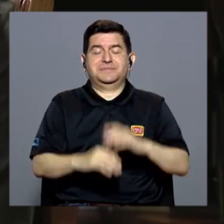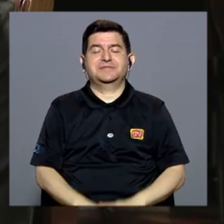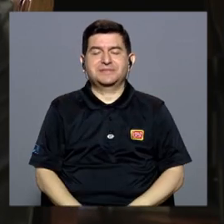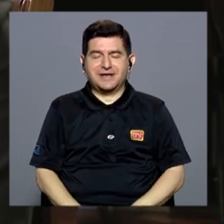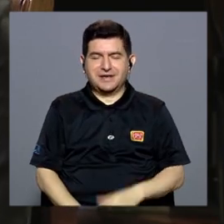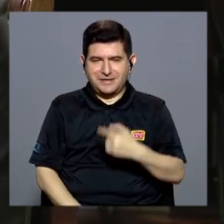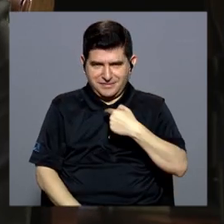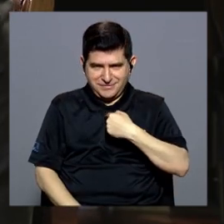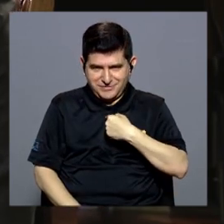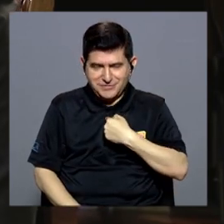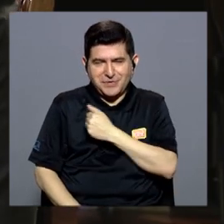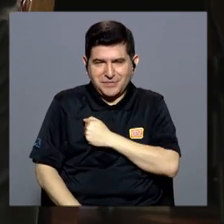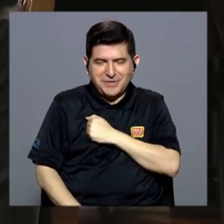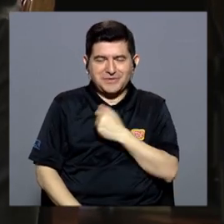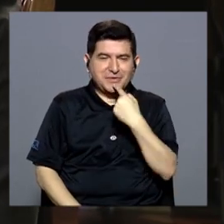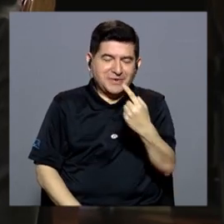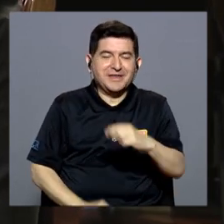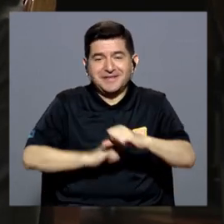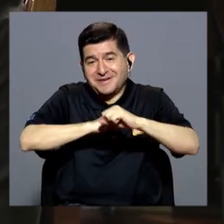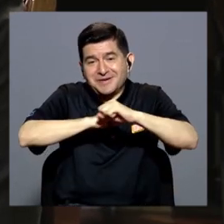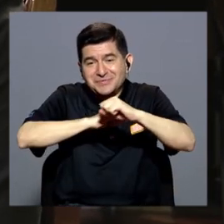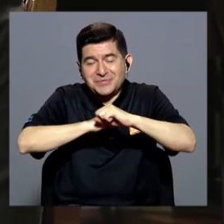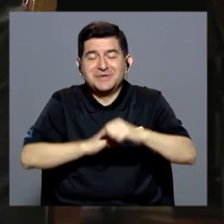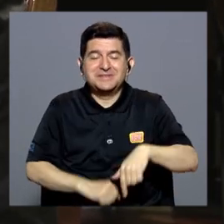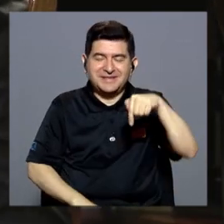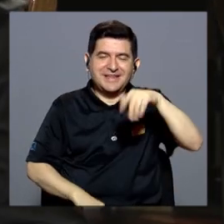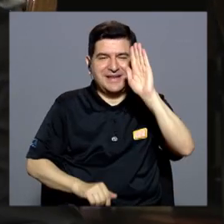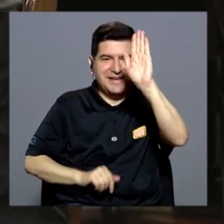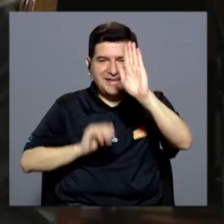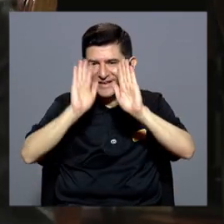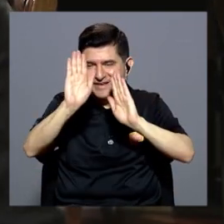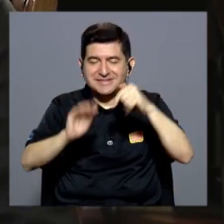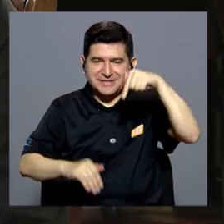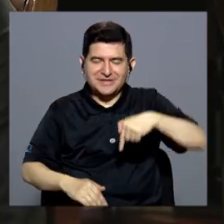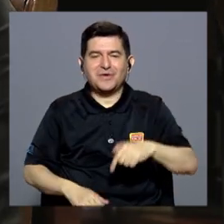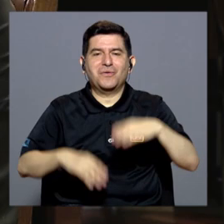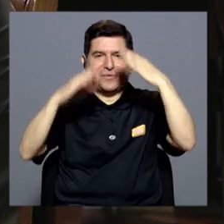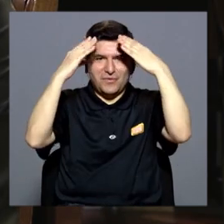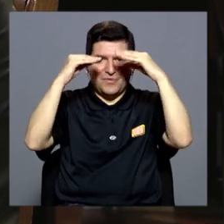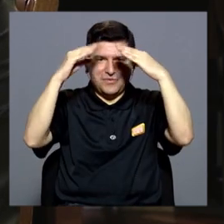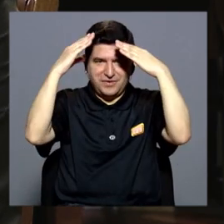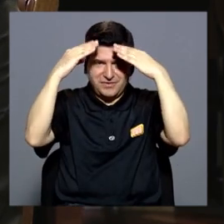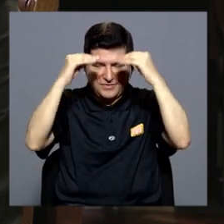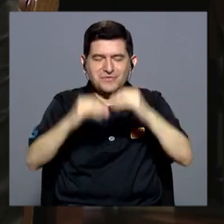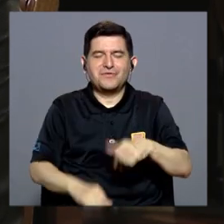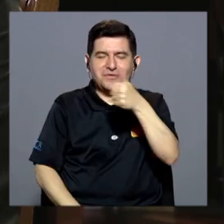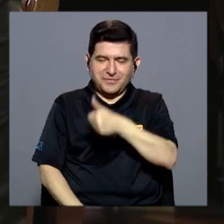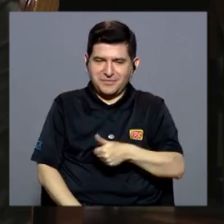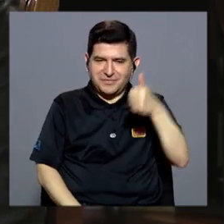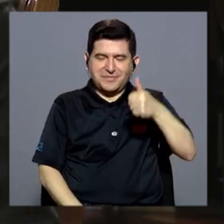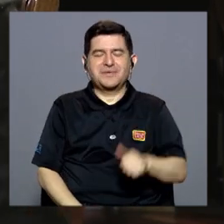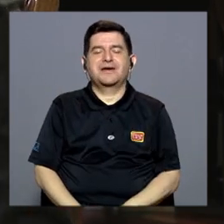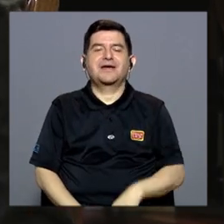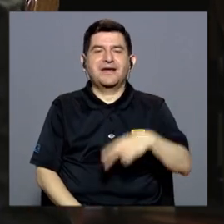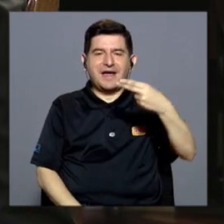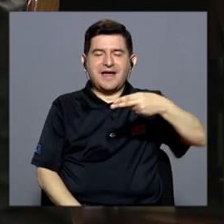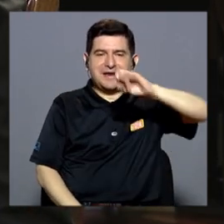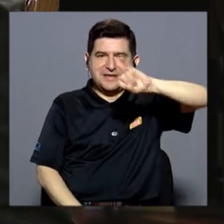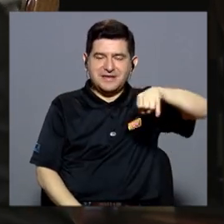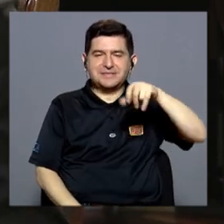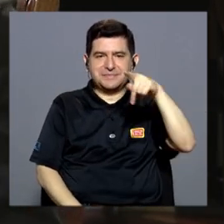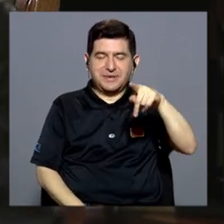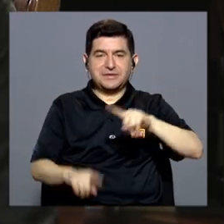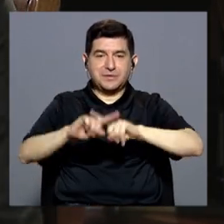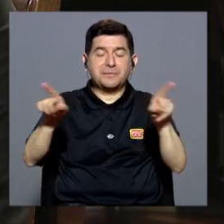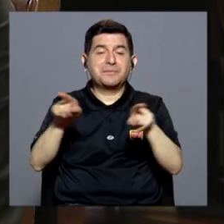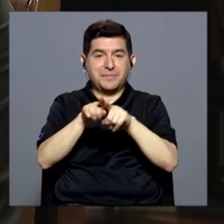me atreva a meter anuncios en medio de este esquema de lo que hoy es el informe del rector, don Henning Jensen Pennington, pero estamos también